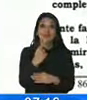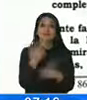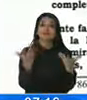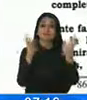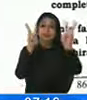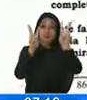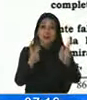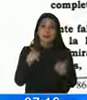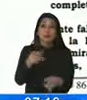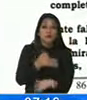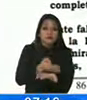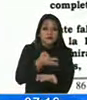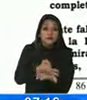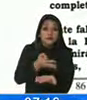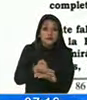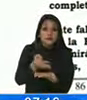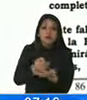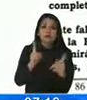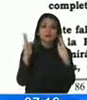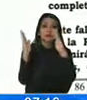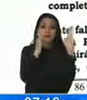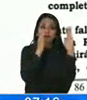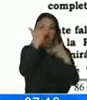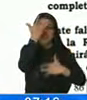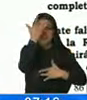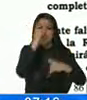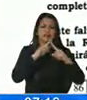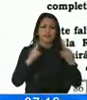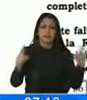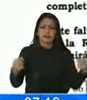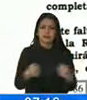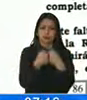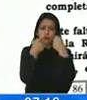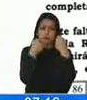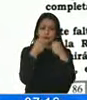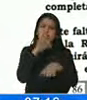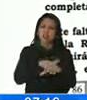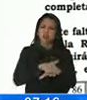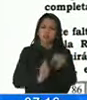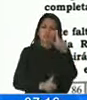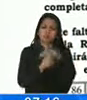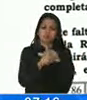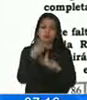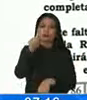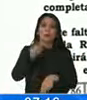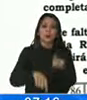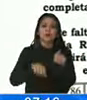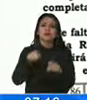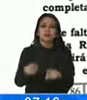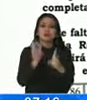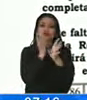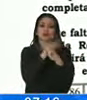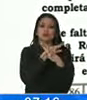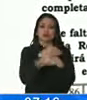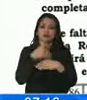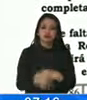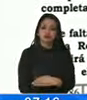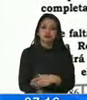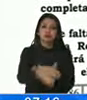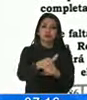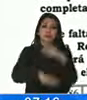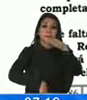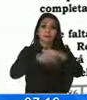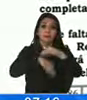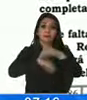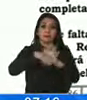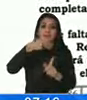considerará ausencia temporal la enfermedad u otra circunstancia de fuerza mayor que le impida ejercer su función durante un periodo